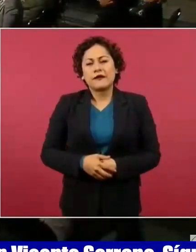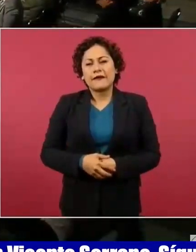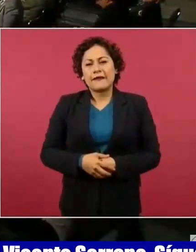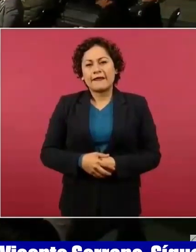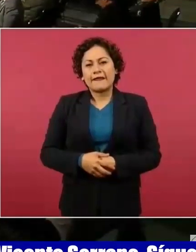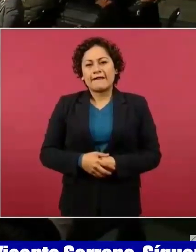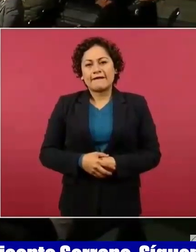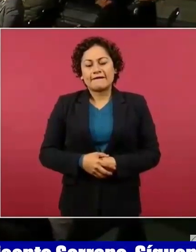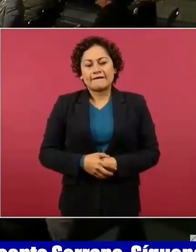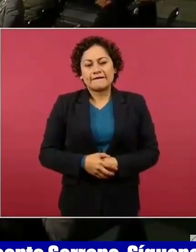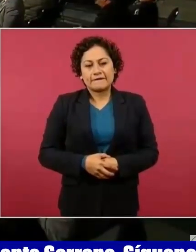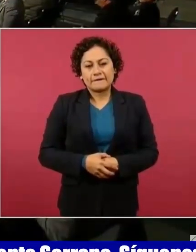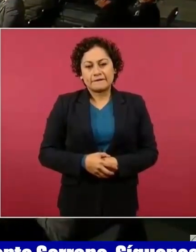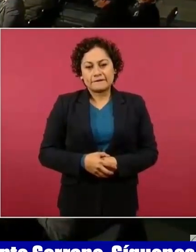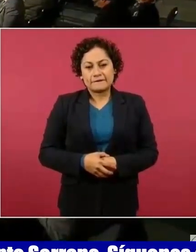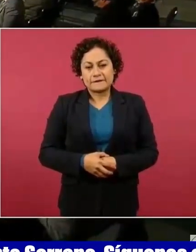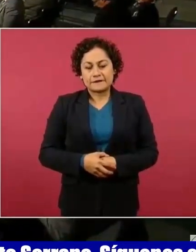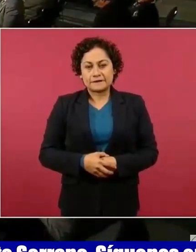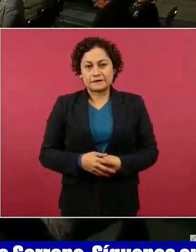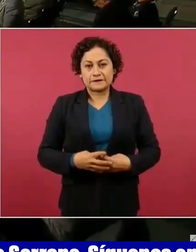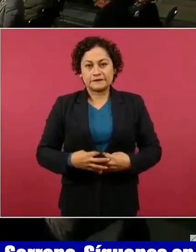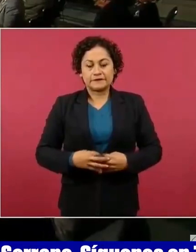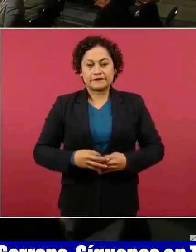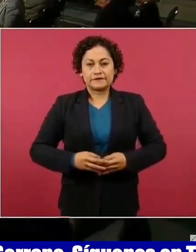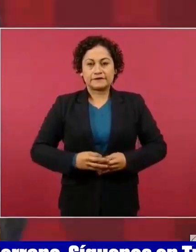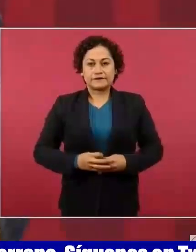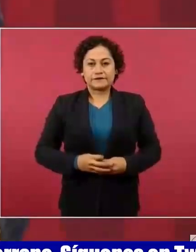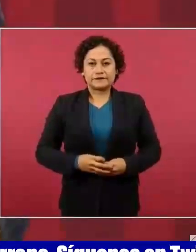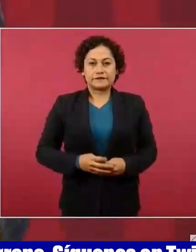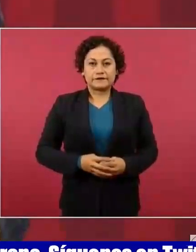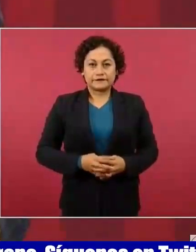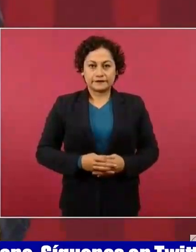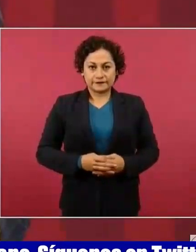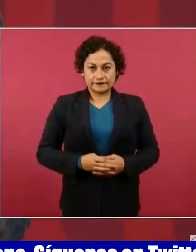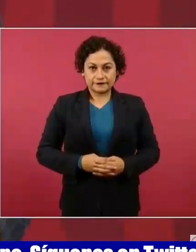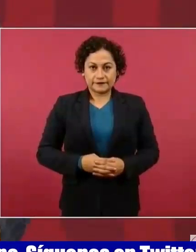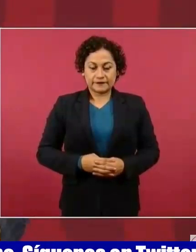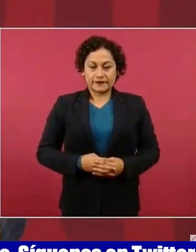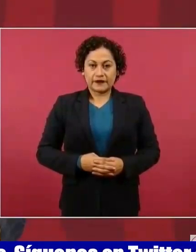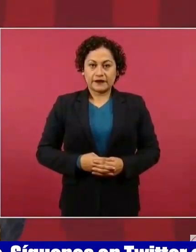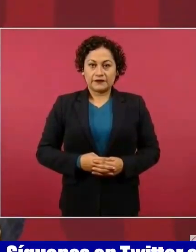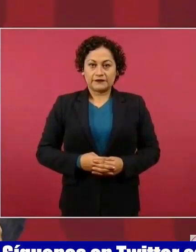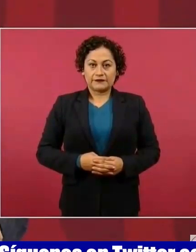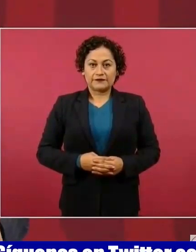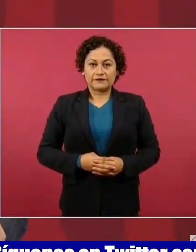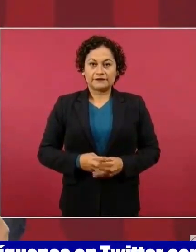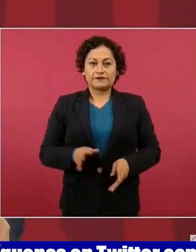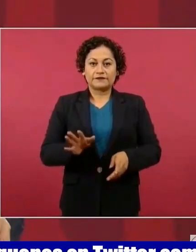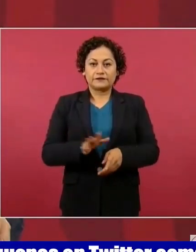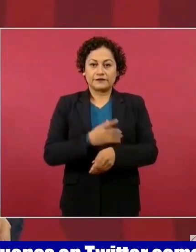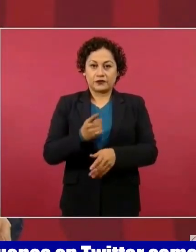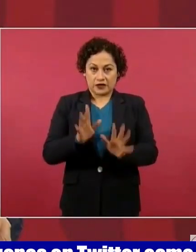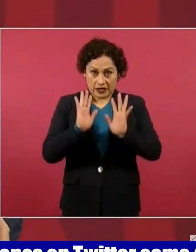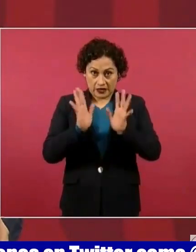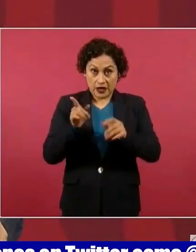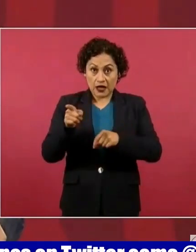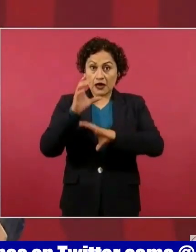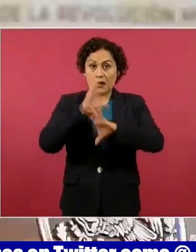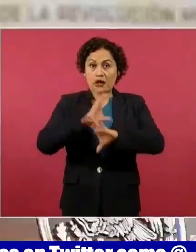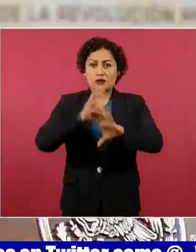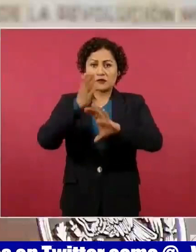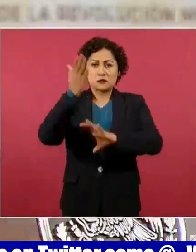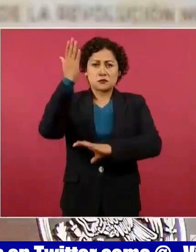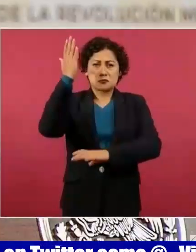perfil excepcional, que no solo son de los mejores servidores públicos y administradores políticos de México, sino del mundo.